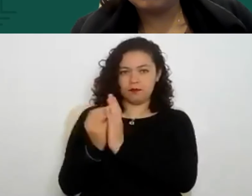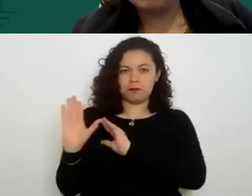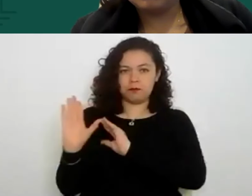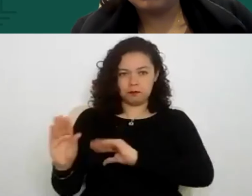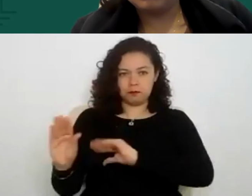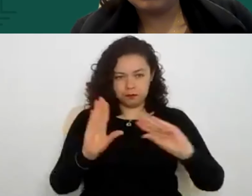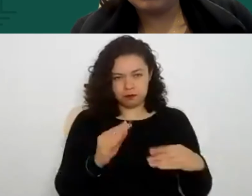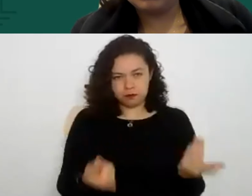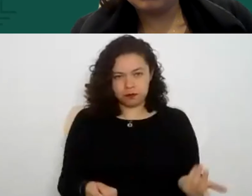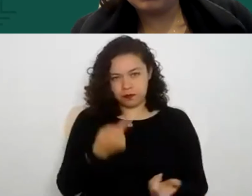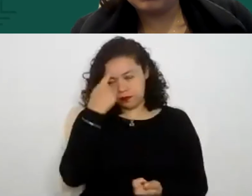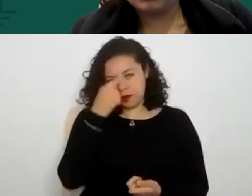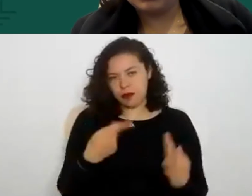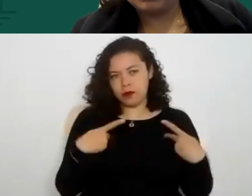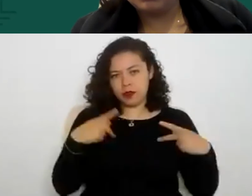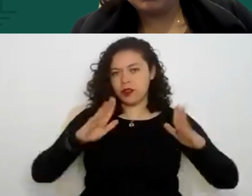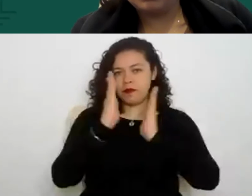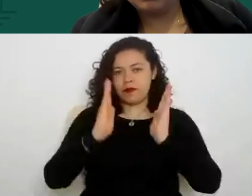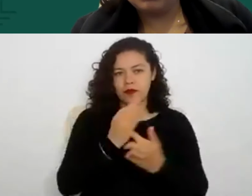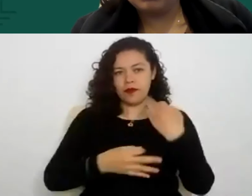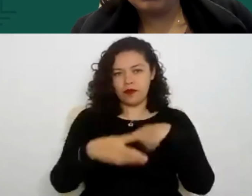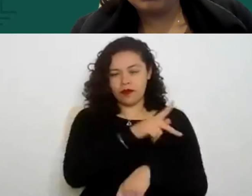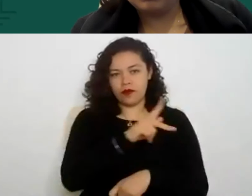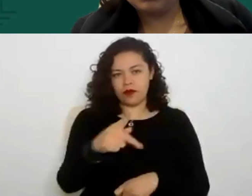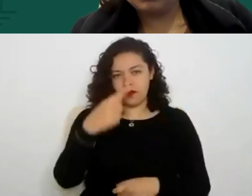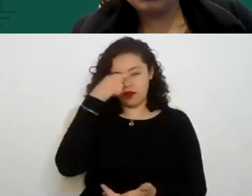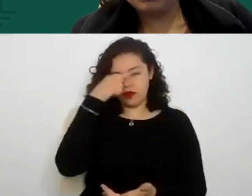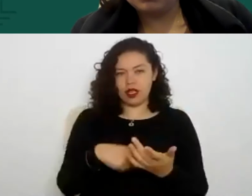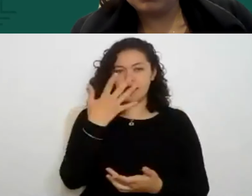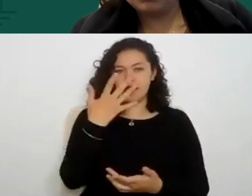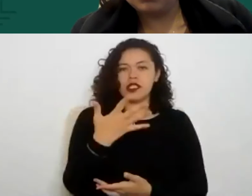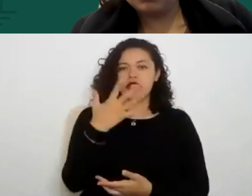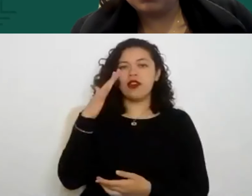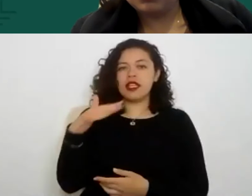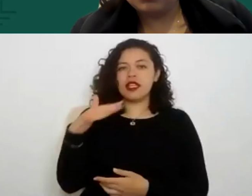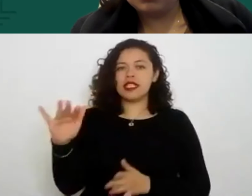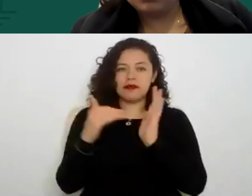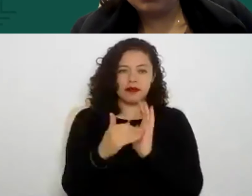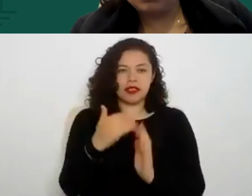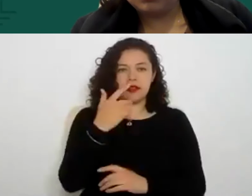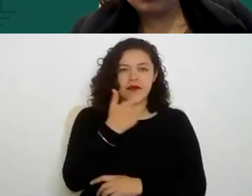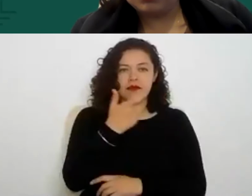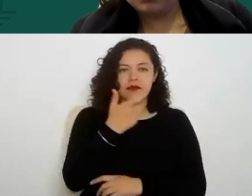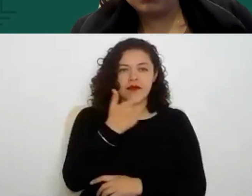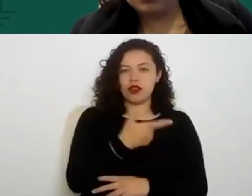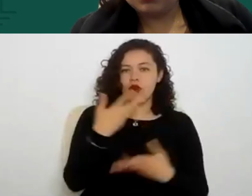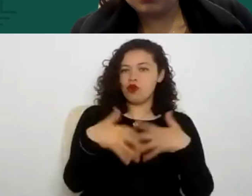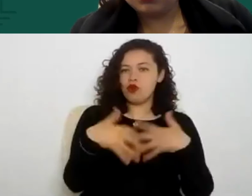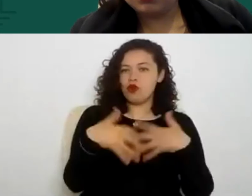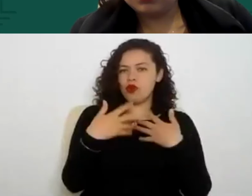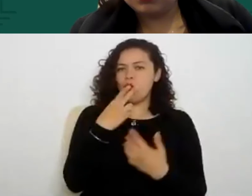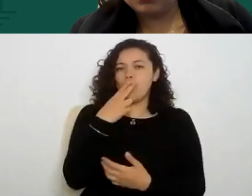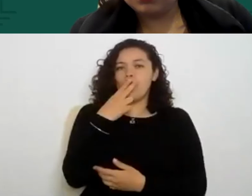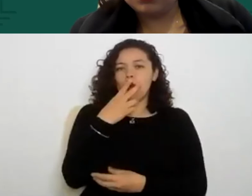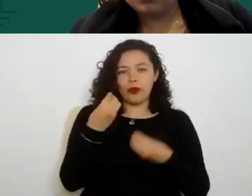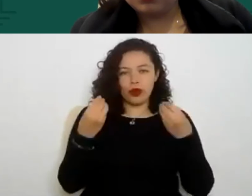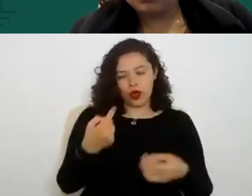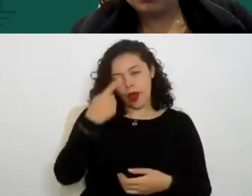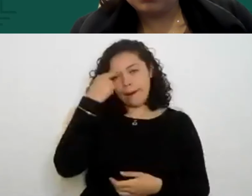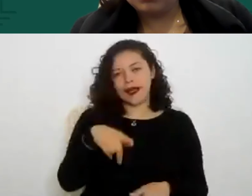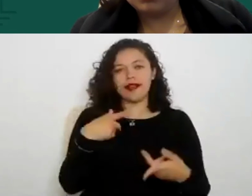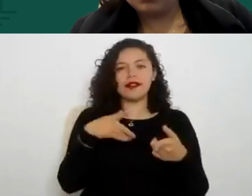creo que sí, un mínimo de 5 o 10 mil pesos funciona mucho para seguir generando más donativos